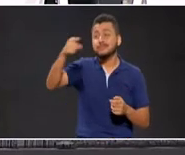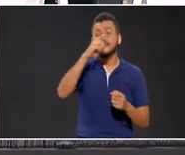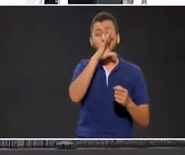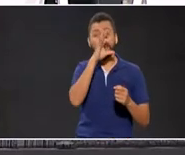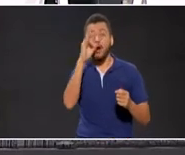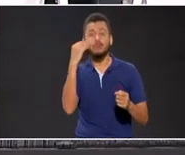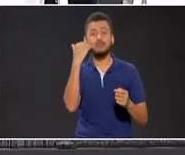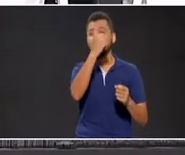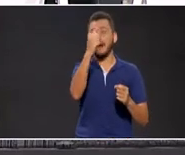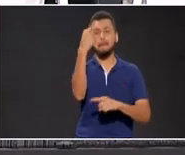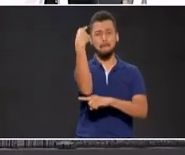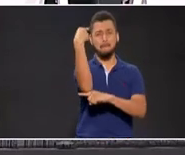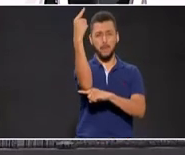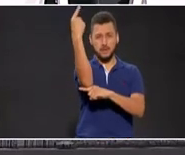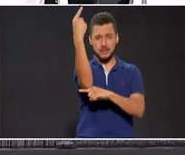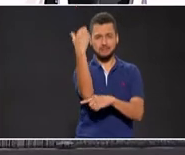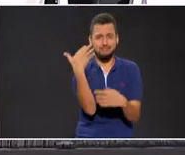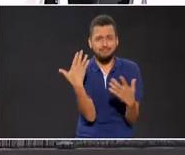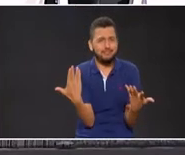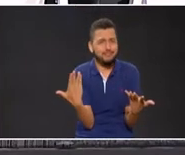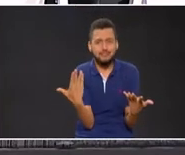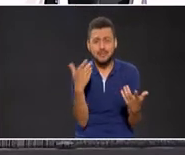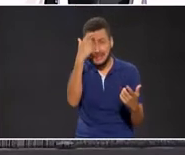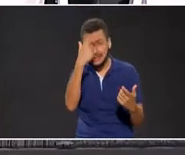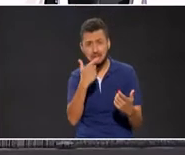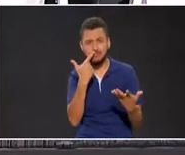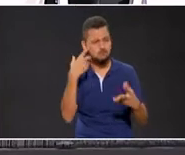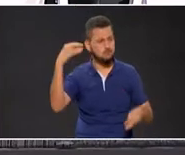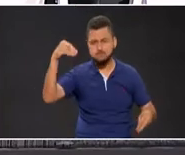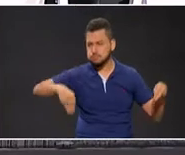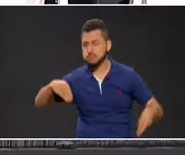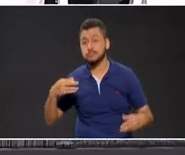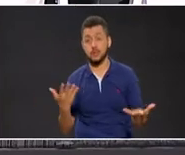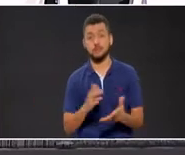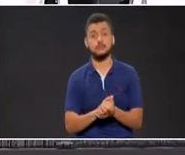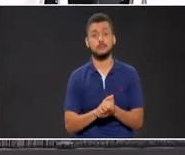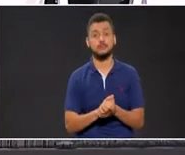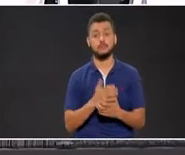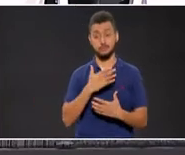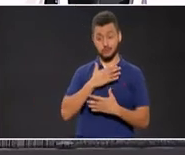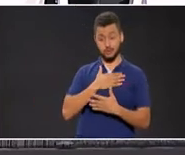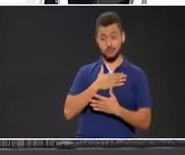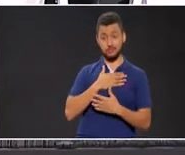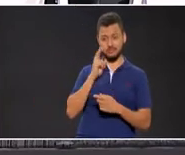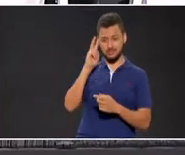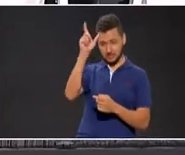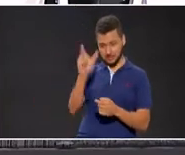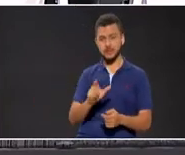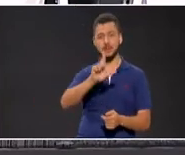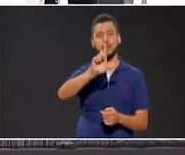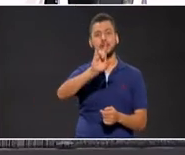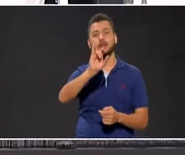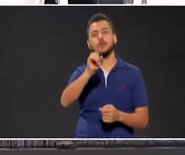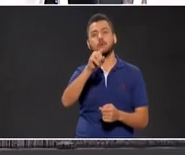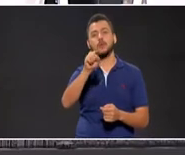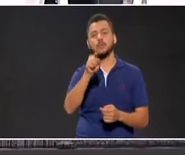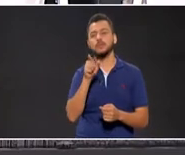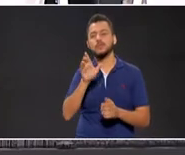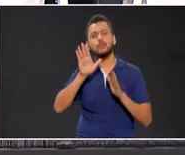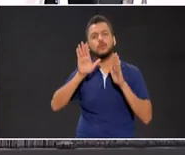ha habido en medellín ni en antioquia yo respeto mucho al doctor luís pérez lo quiero mucho ayer estuve el